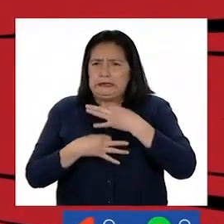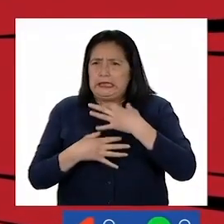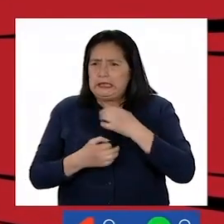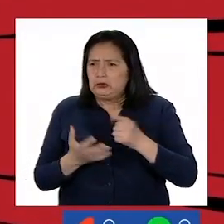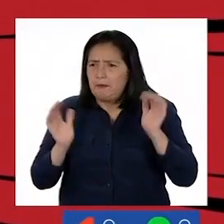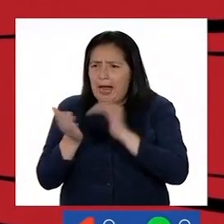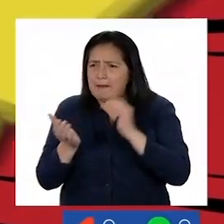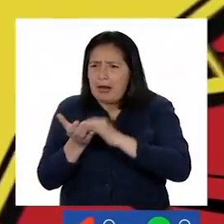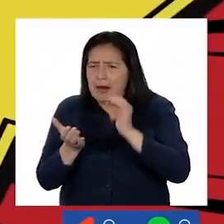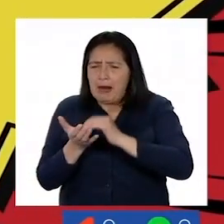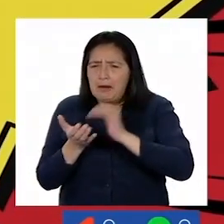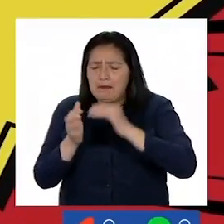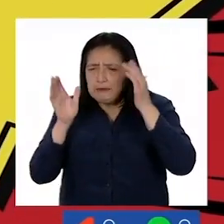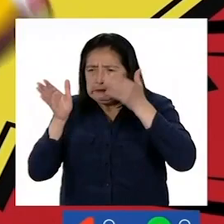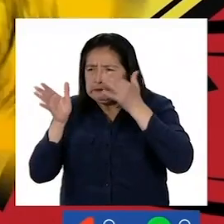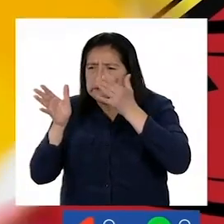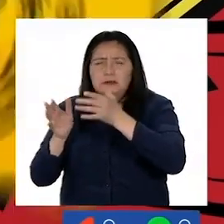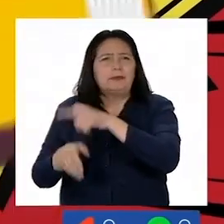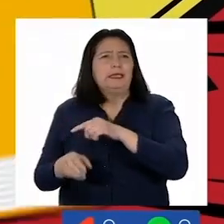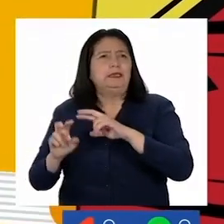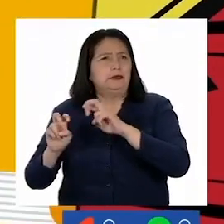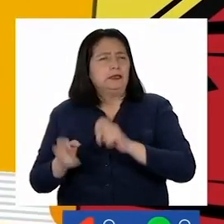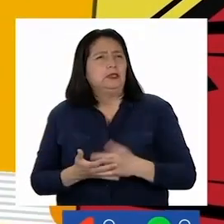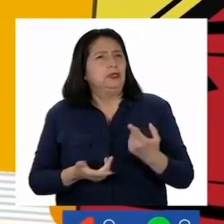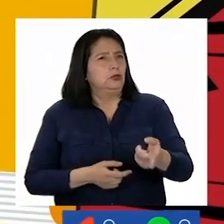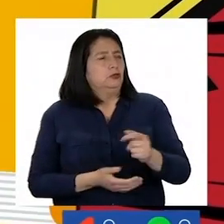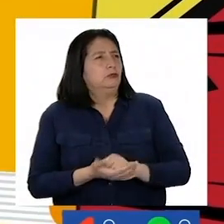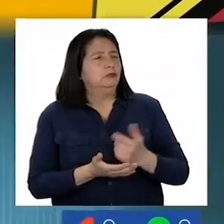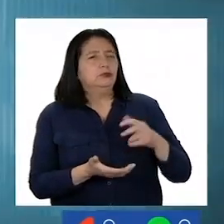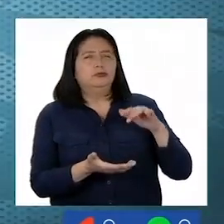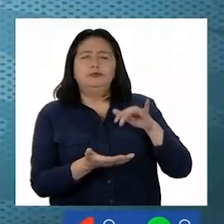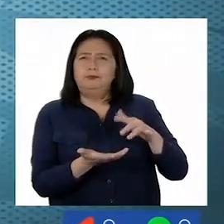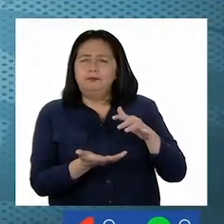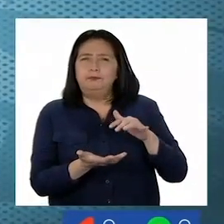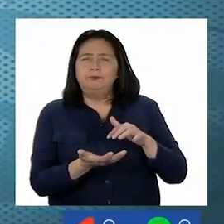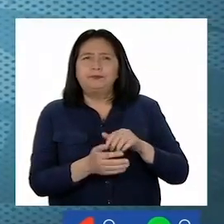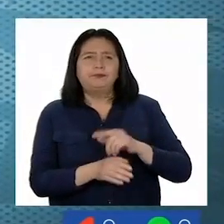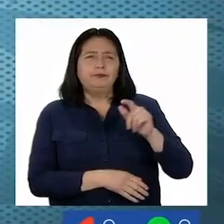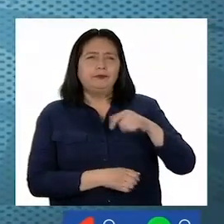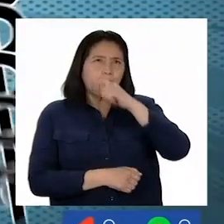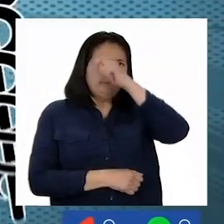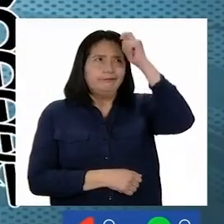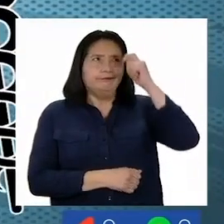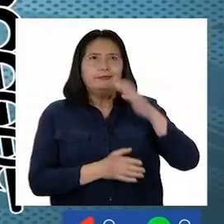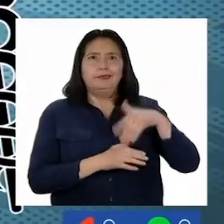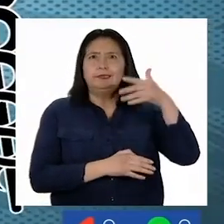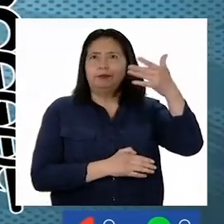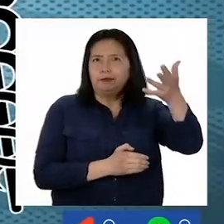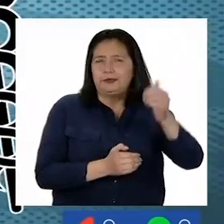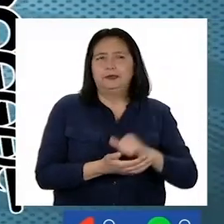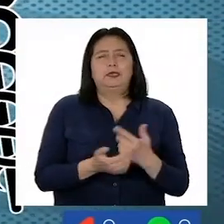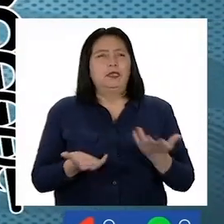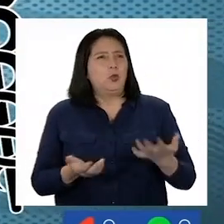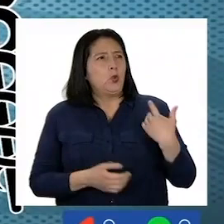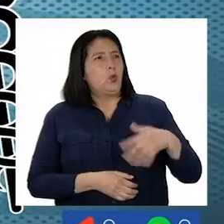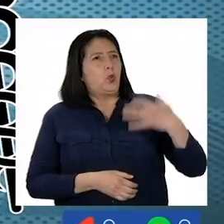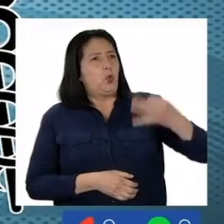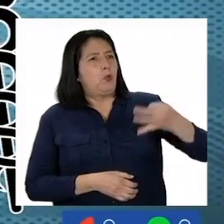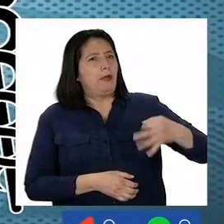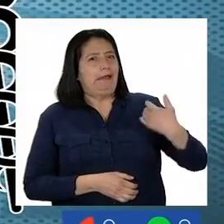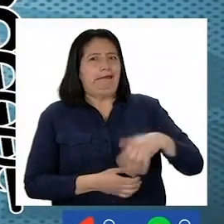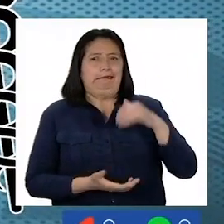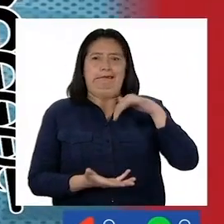que continuó haciéndolo, incluso como tema de su tesis, para obtener su grado de bachiller en medicina. Un